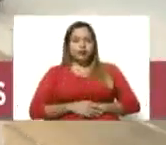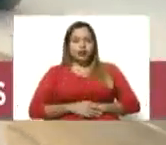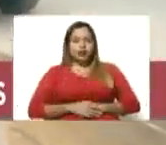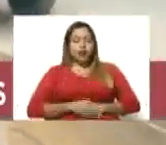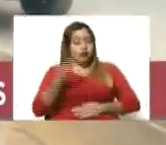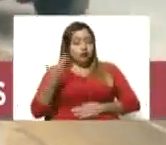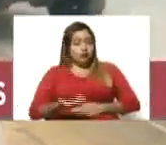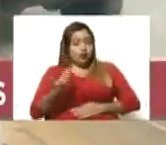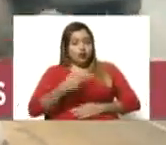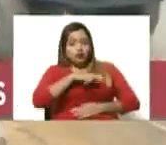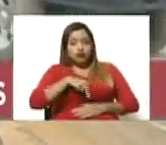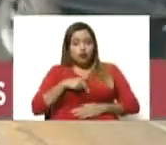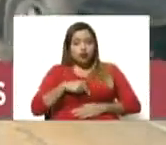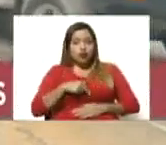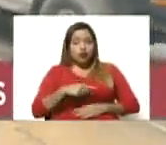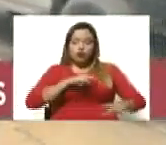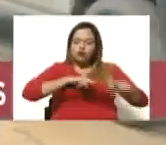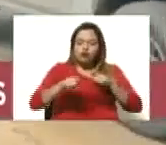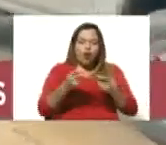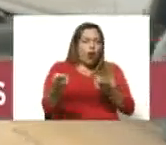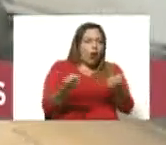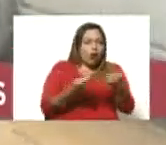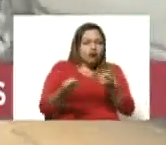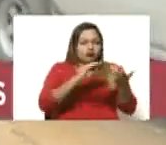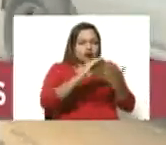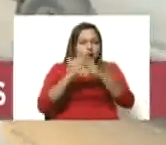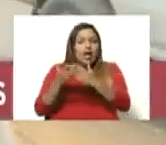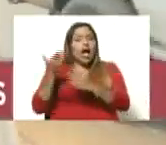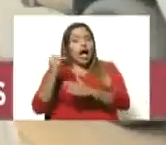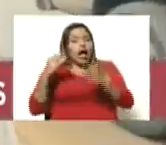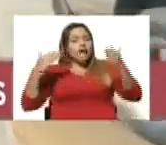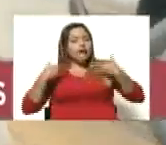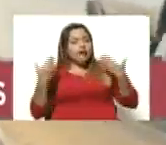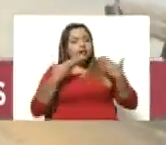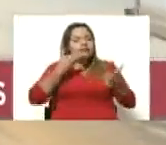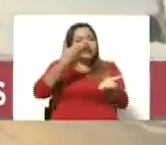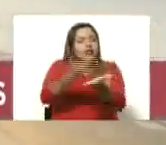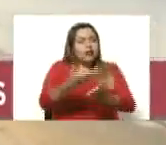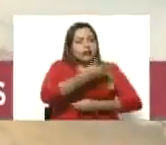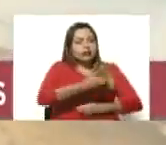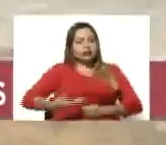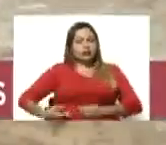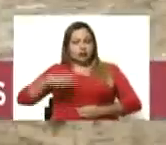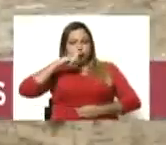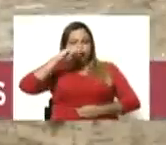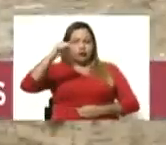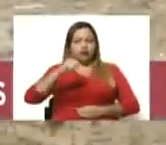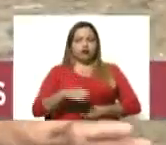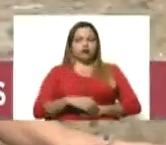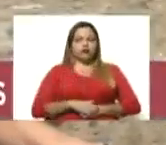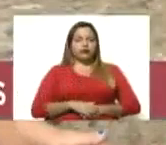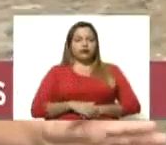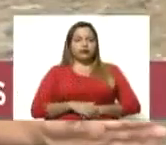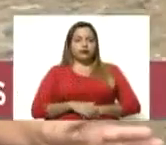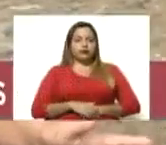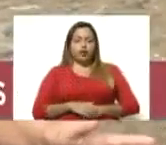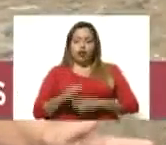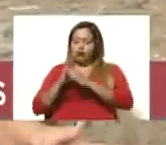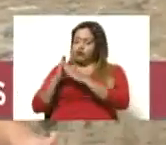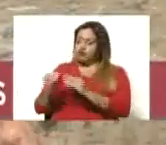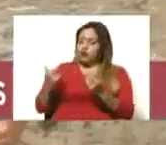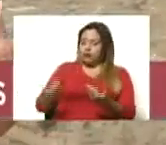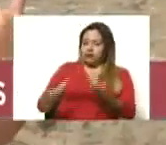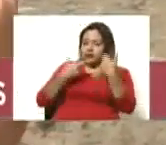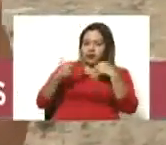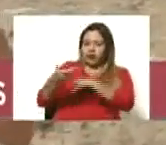para nosotros el control. Las comunidades están muy contentas, agradecidas con nuestro presidente Nicolás Maduro Moro. Todas las autoridades del